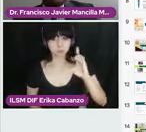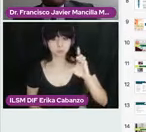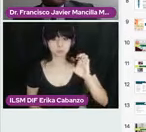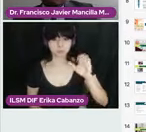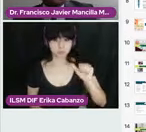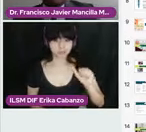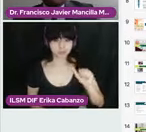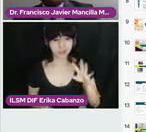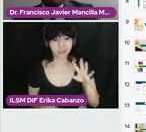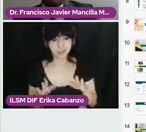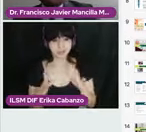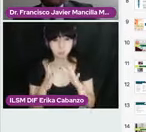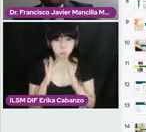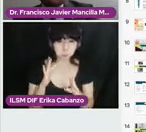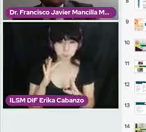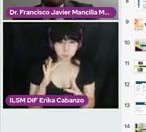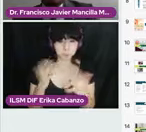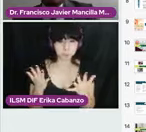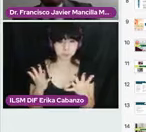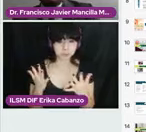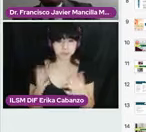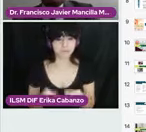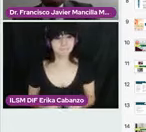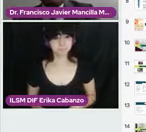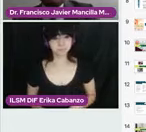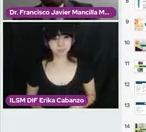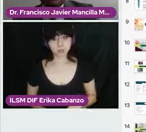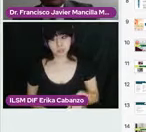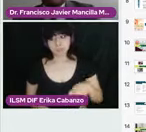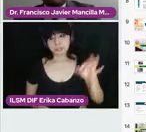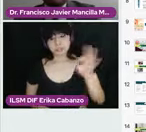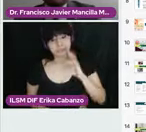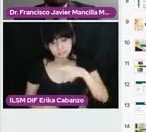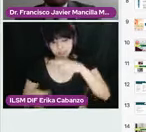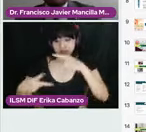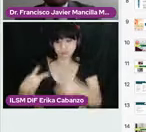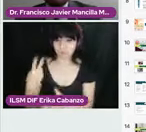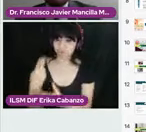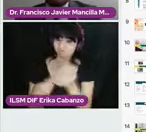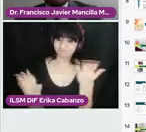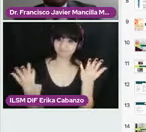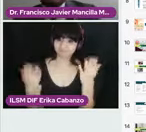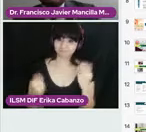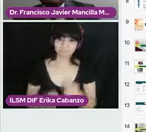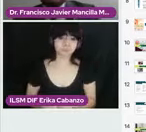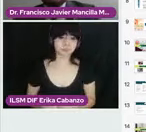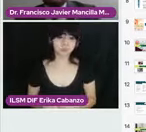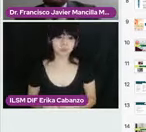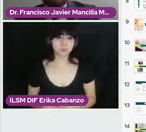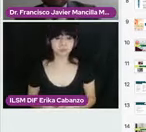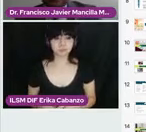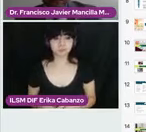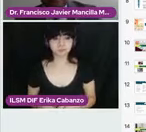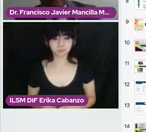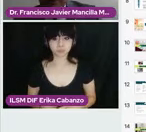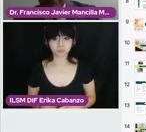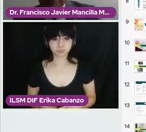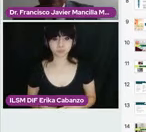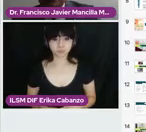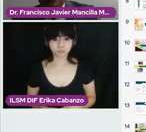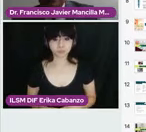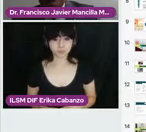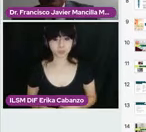adecuadamente al cerebro, o que se conjuguen las dos, conductiva con neurosensorial, ¿sí? Detectar pérdidas insospechadas, ahorita